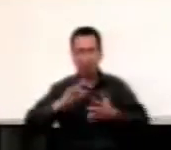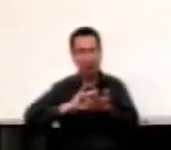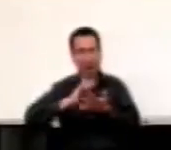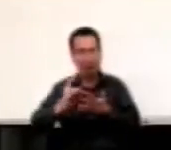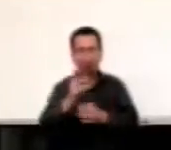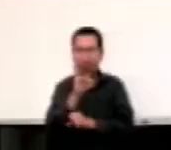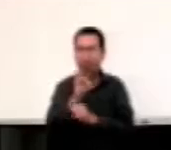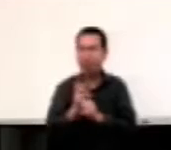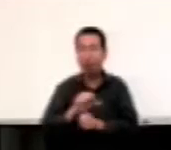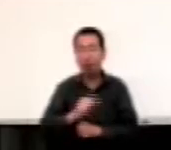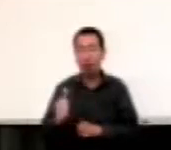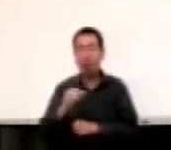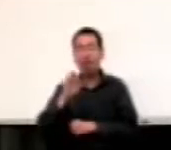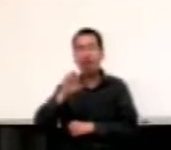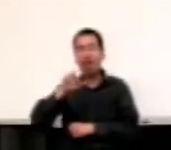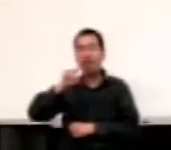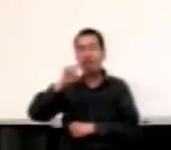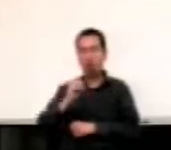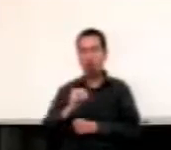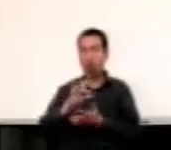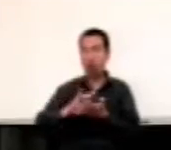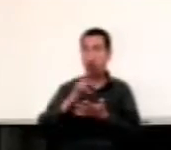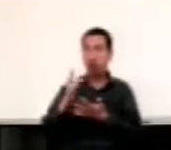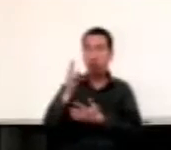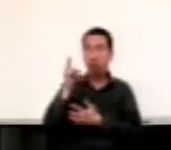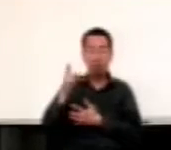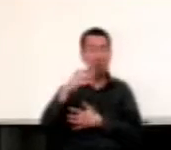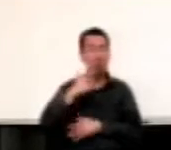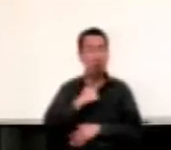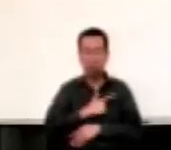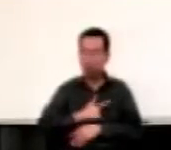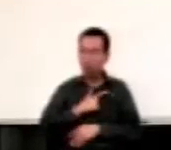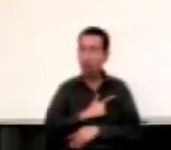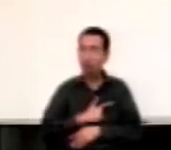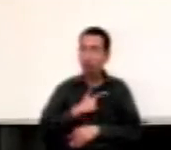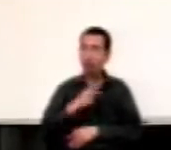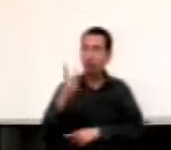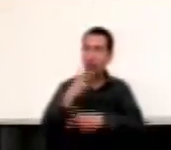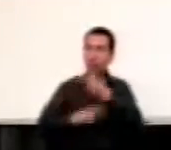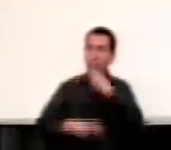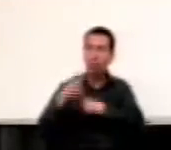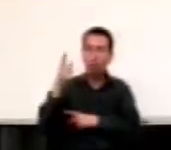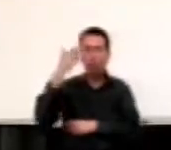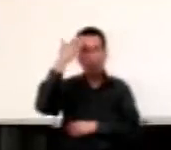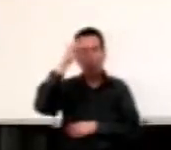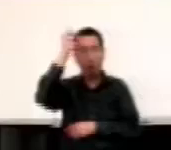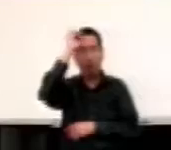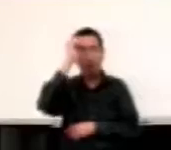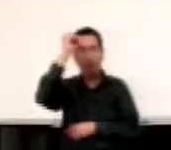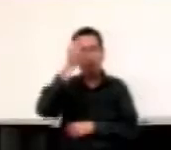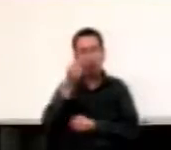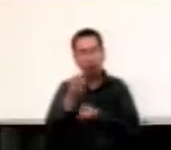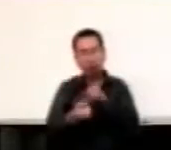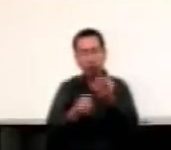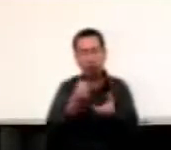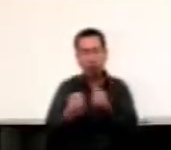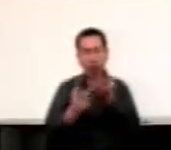invitación. Doctor Fernando, pues muchas gracias, siempre es un placer contar con sus comentarios y sus